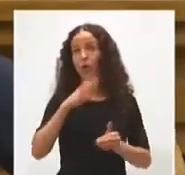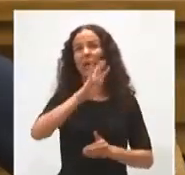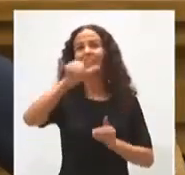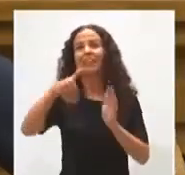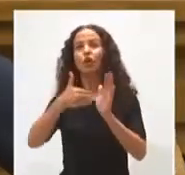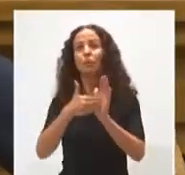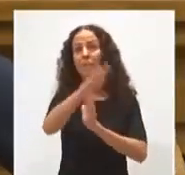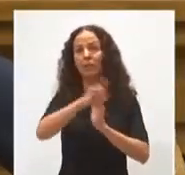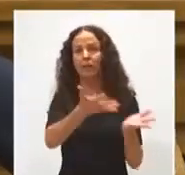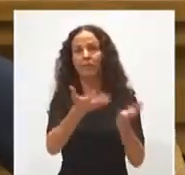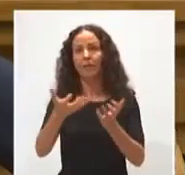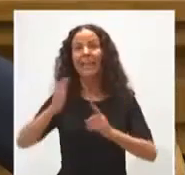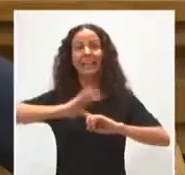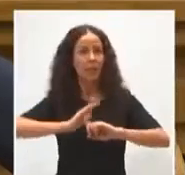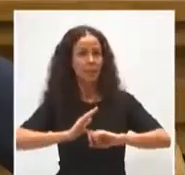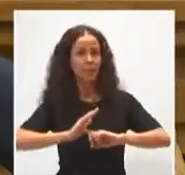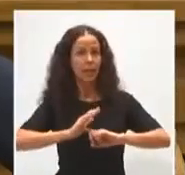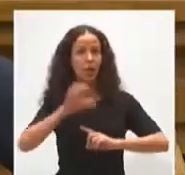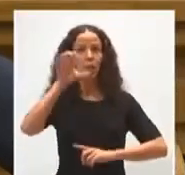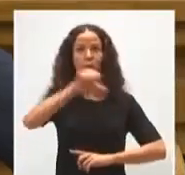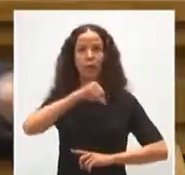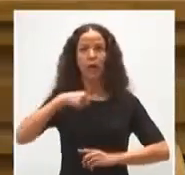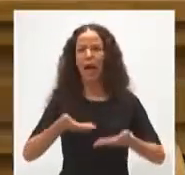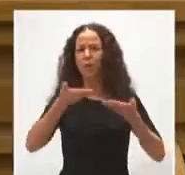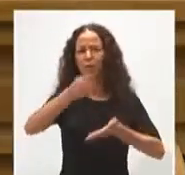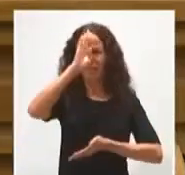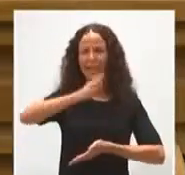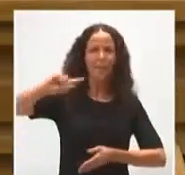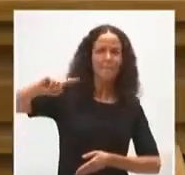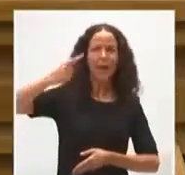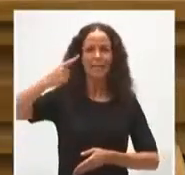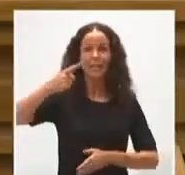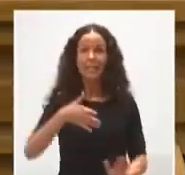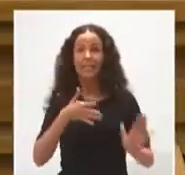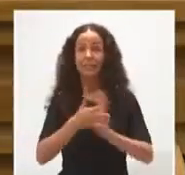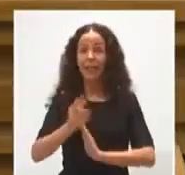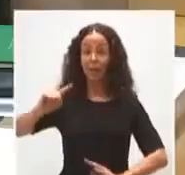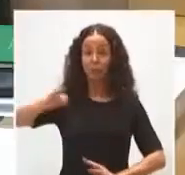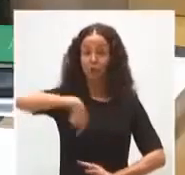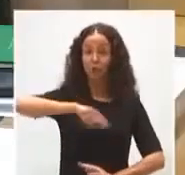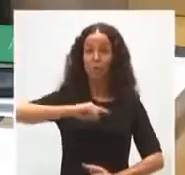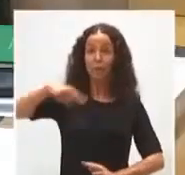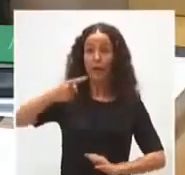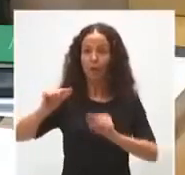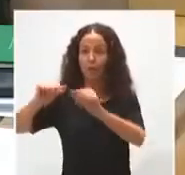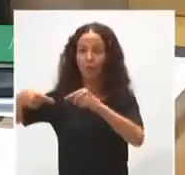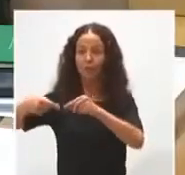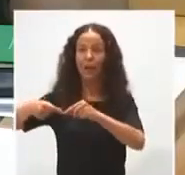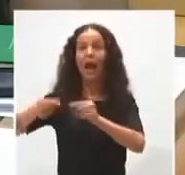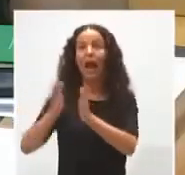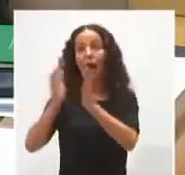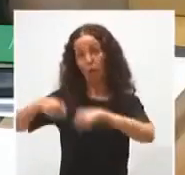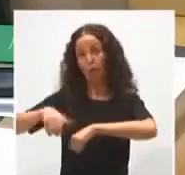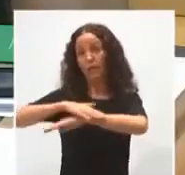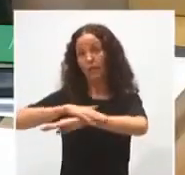castilla la mancha es de las comunidades con más ayudas directas y siendo la primera además en firmar el acuerdo con el ministerio para recibir los fondos